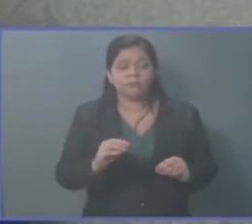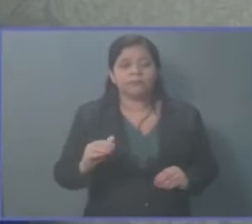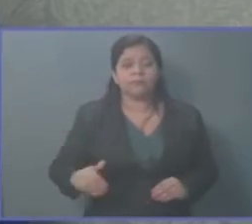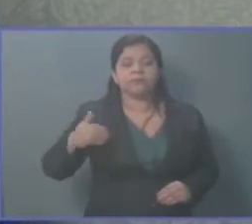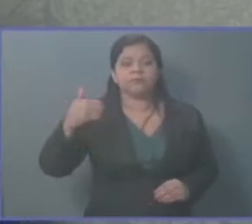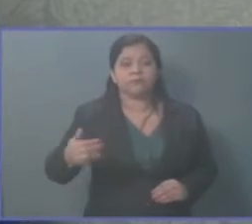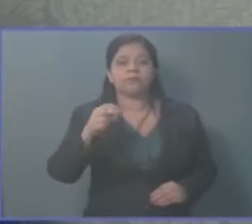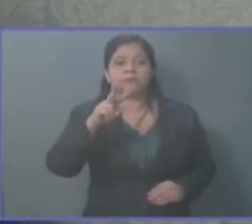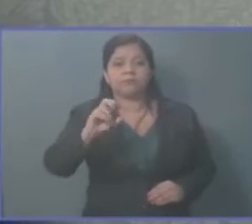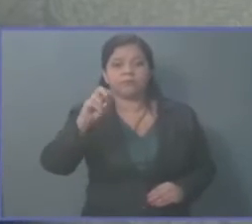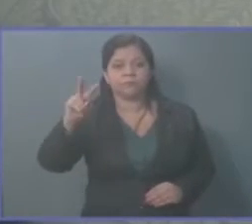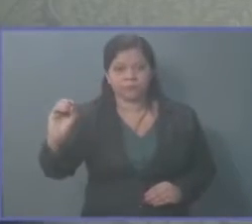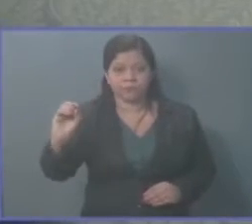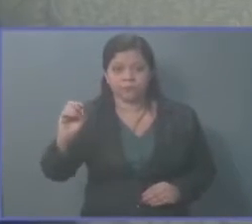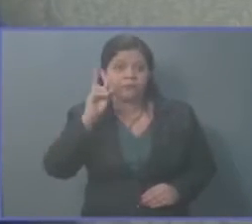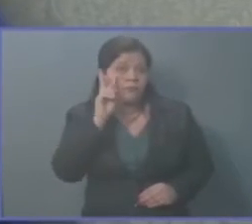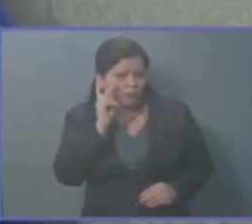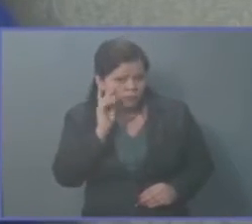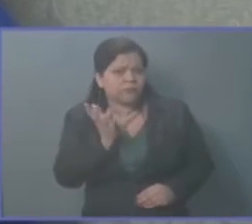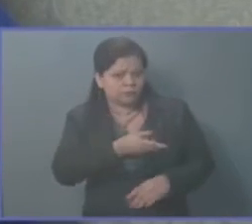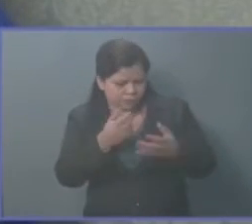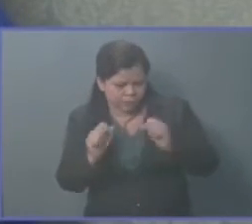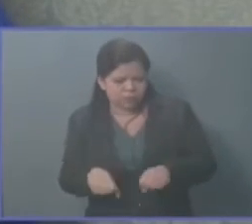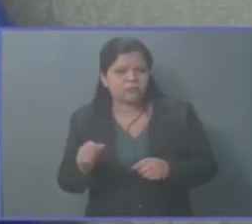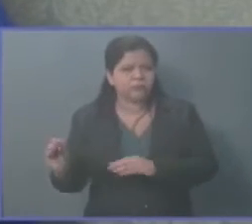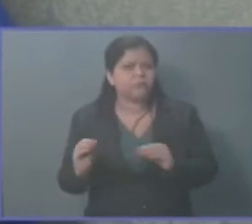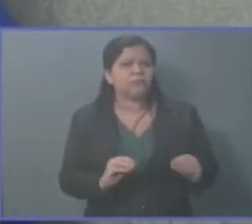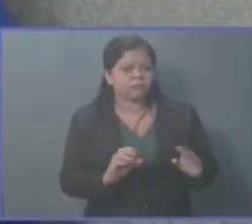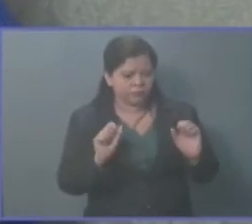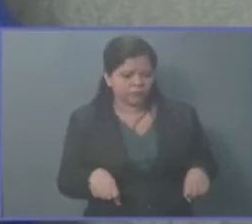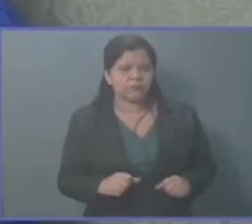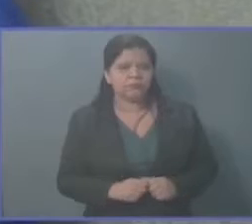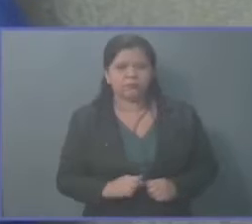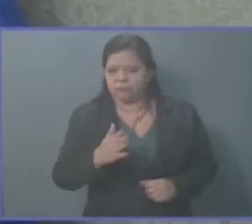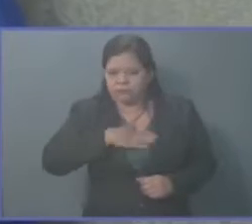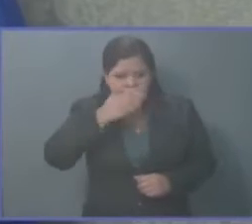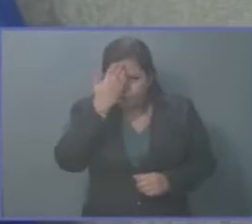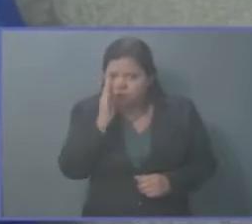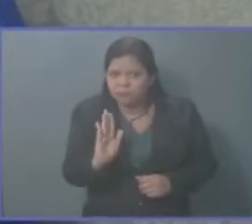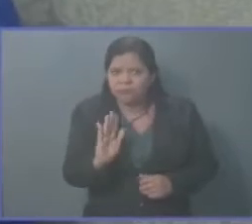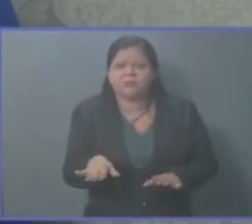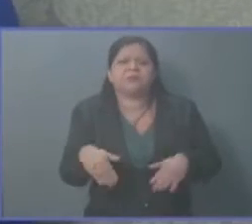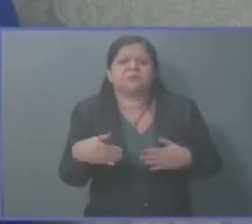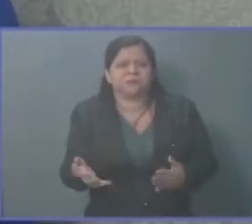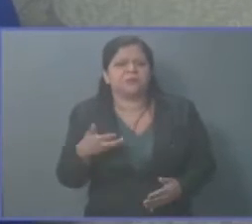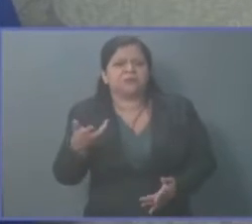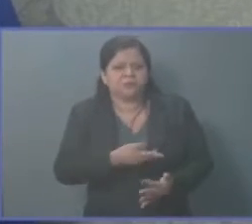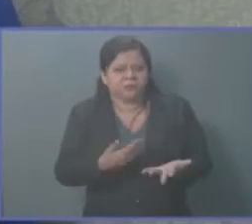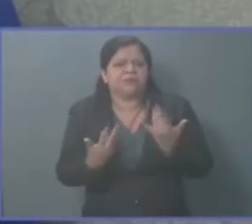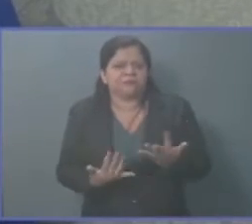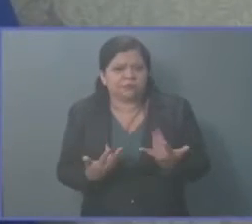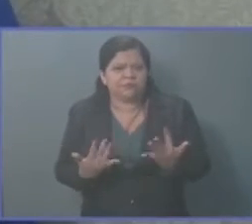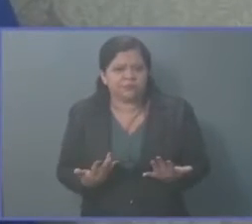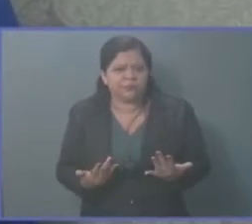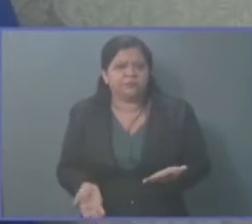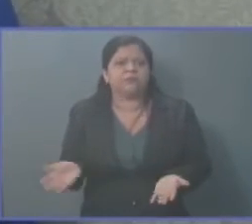ejercicio fiscal del 2020, o sea que lo podemos aplicar. Yo no sé por qué esperamos tanta vuelta realmente, como les